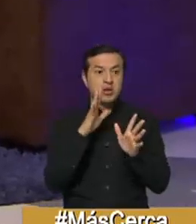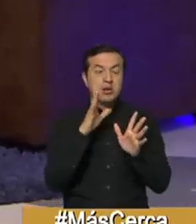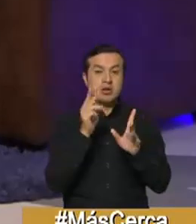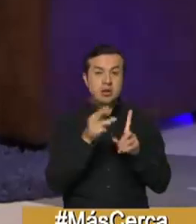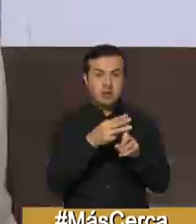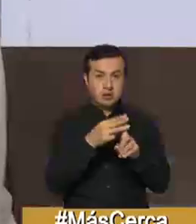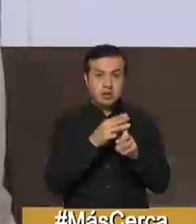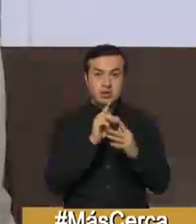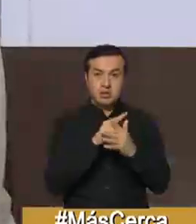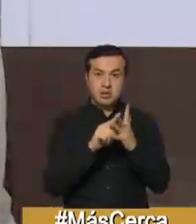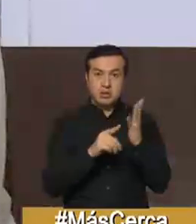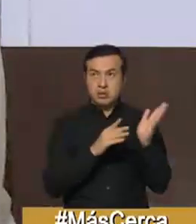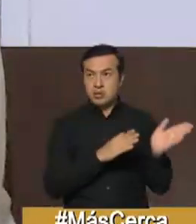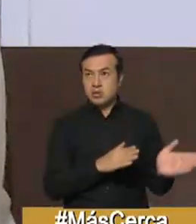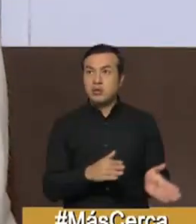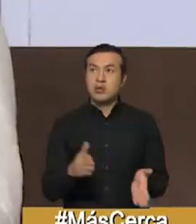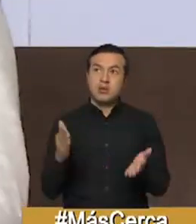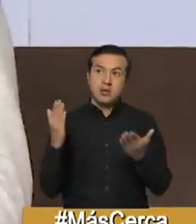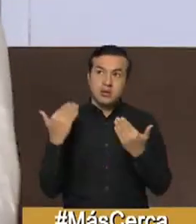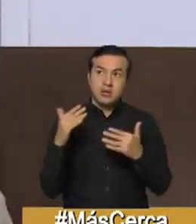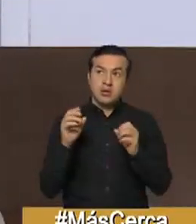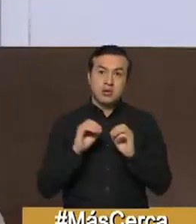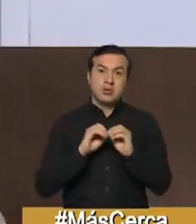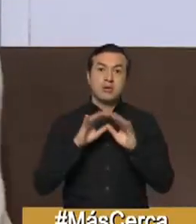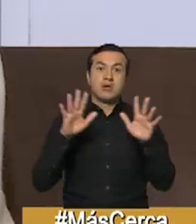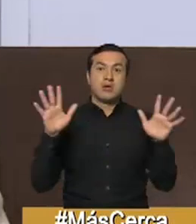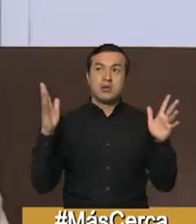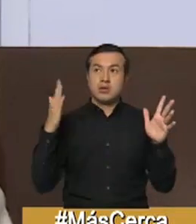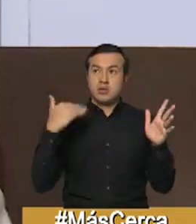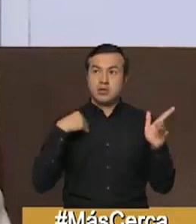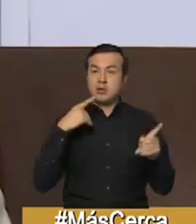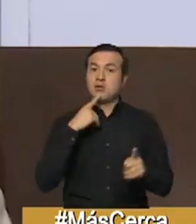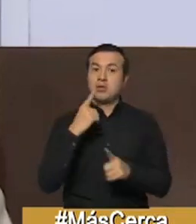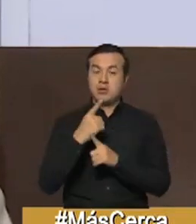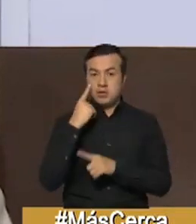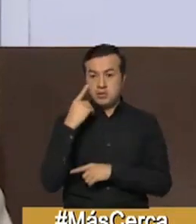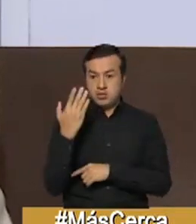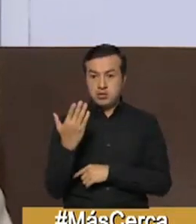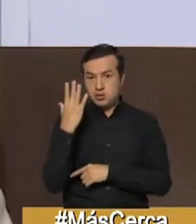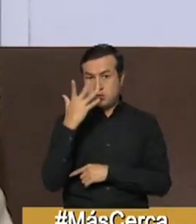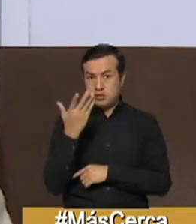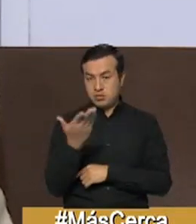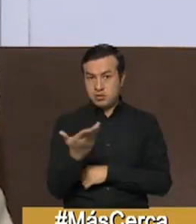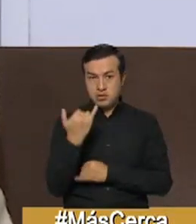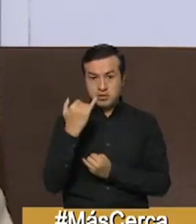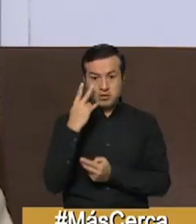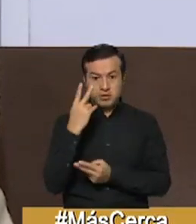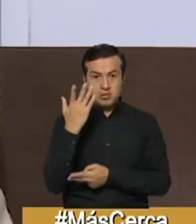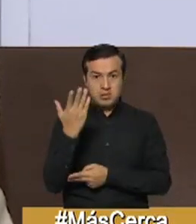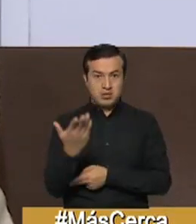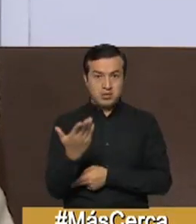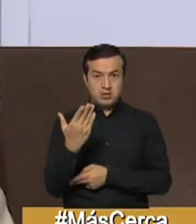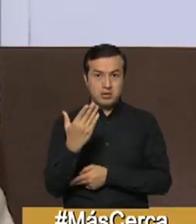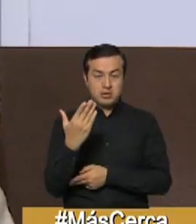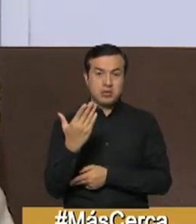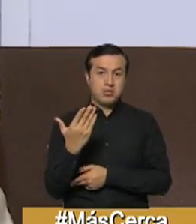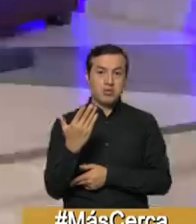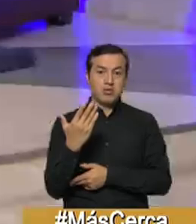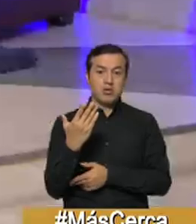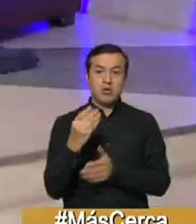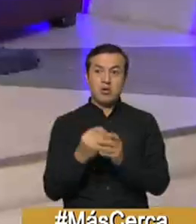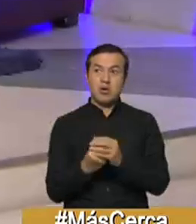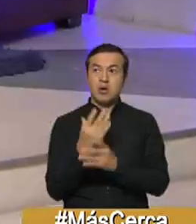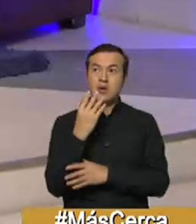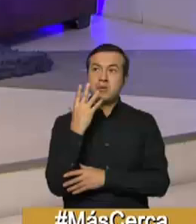internet. Se extendió tanto que hasta tenemos la posibilidad de conocer esta maravilla que estoy viendo aquí, que es el bonsai,